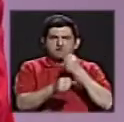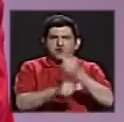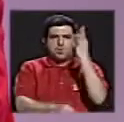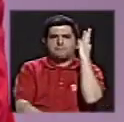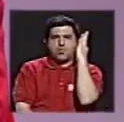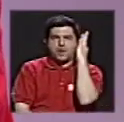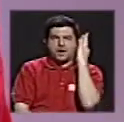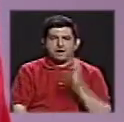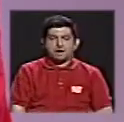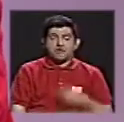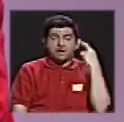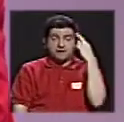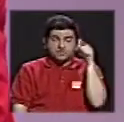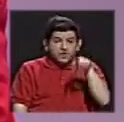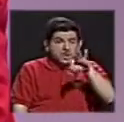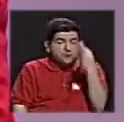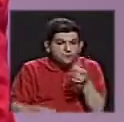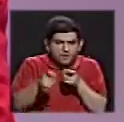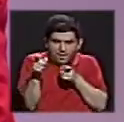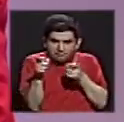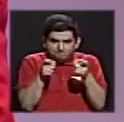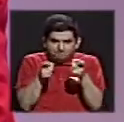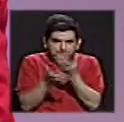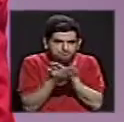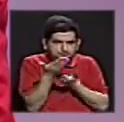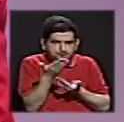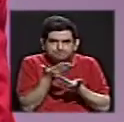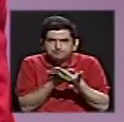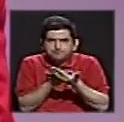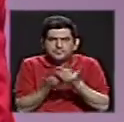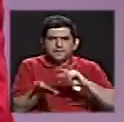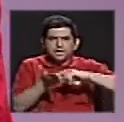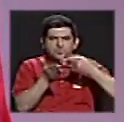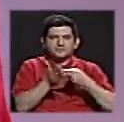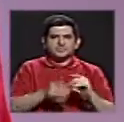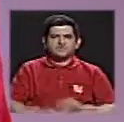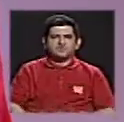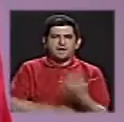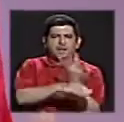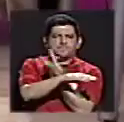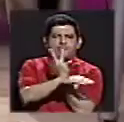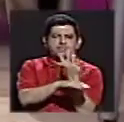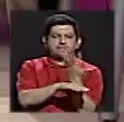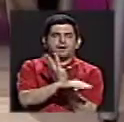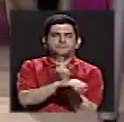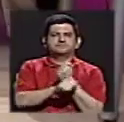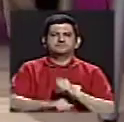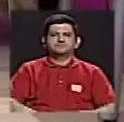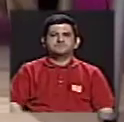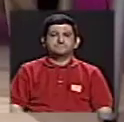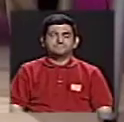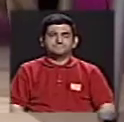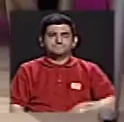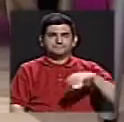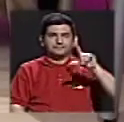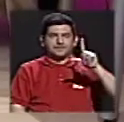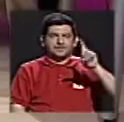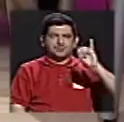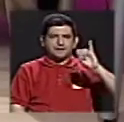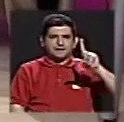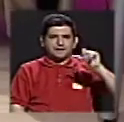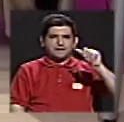mujer por la forma de manipulación a lo que es en sí la planta. Lilia. Sí,